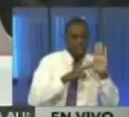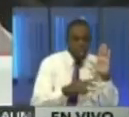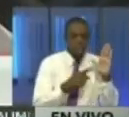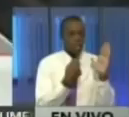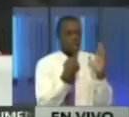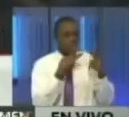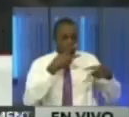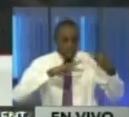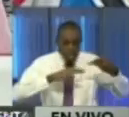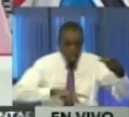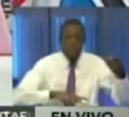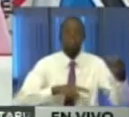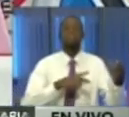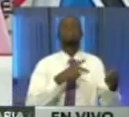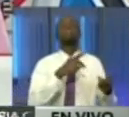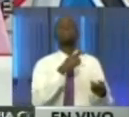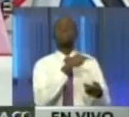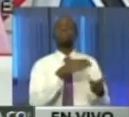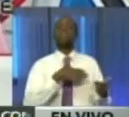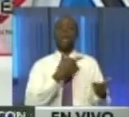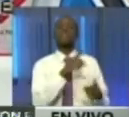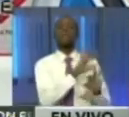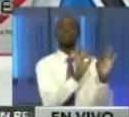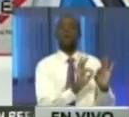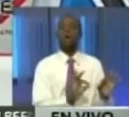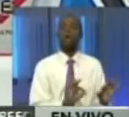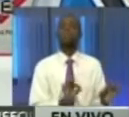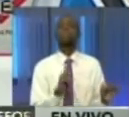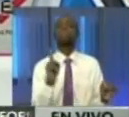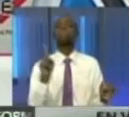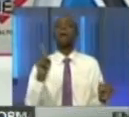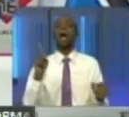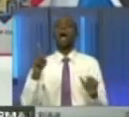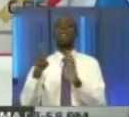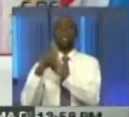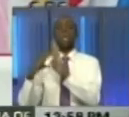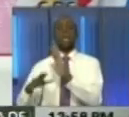podemos asegurar que se está golpeando el Estado